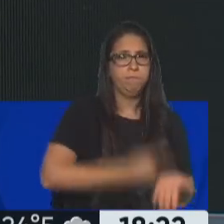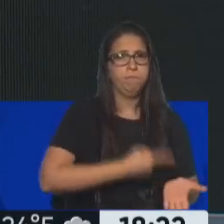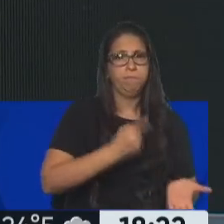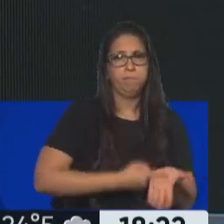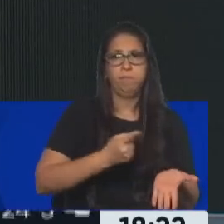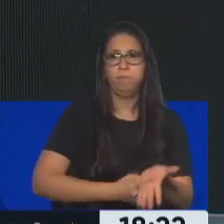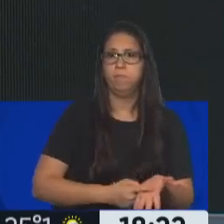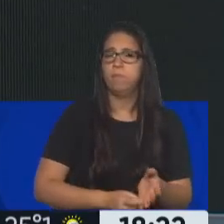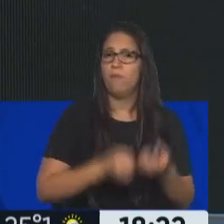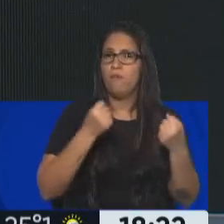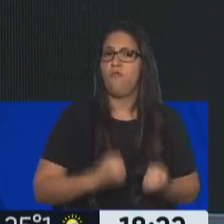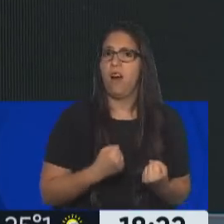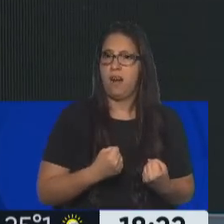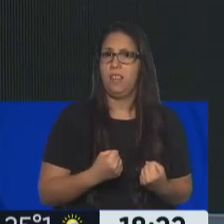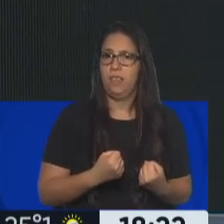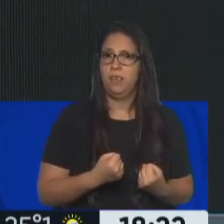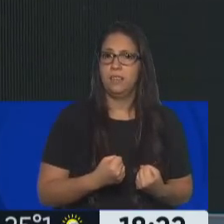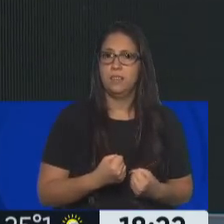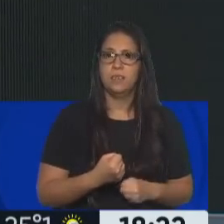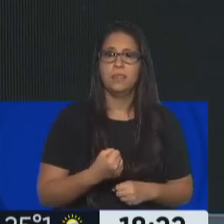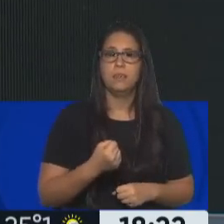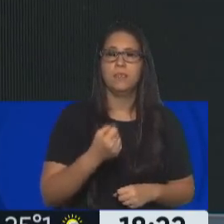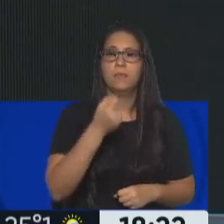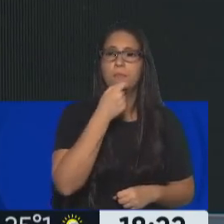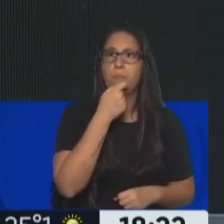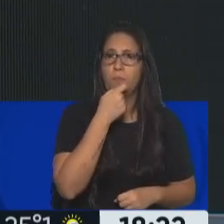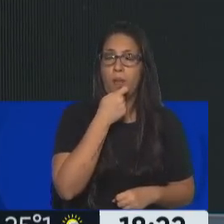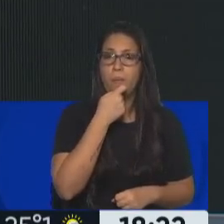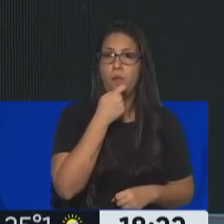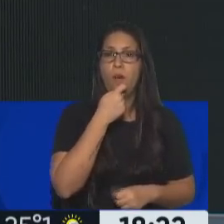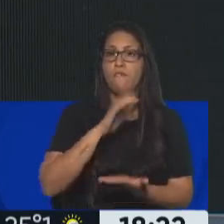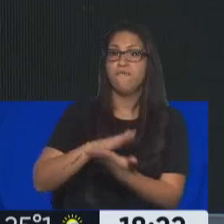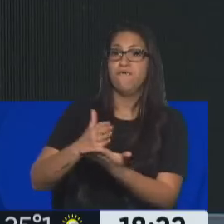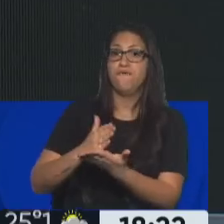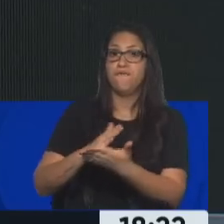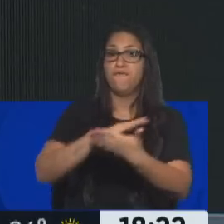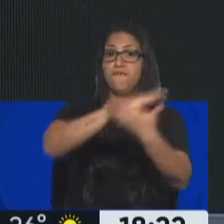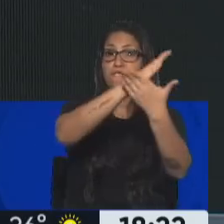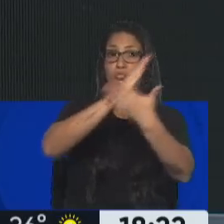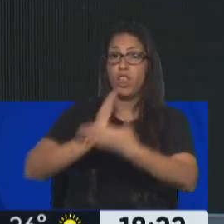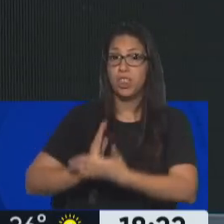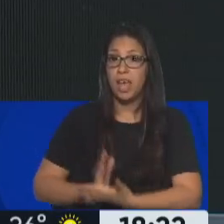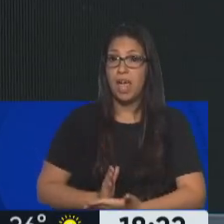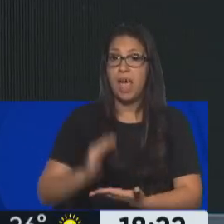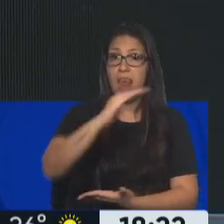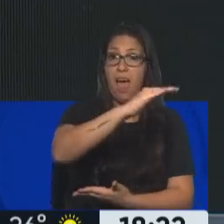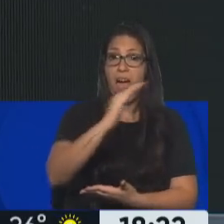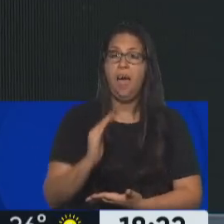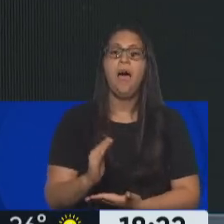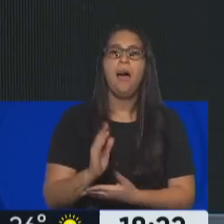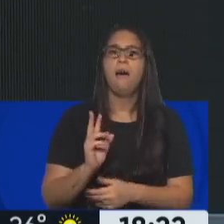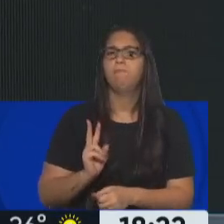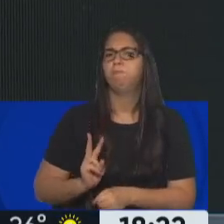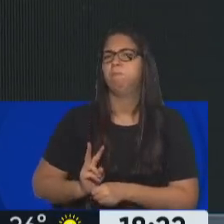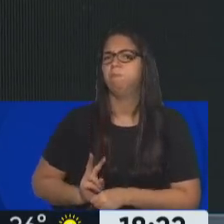que tuvieron que ver eminentemente con securitizar toda esa frontera de los Altos del Golán, que es lo que mostraron recién